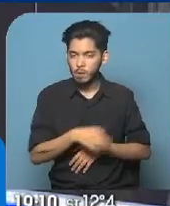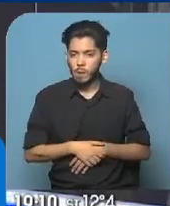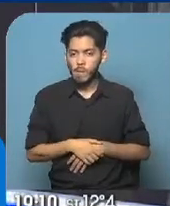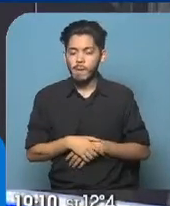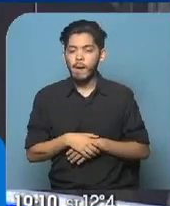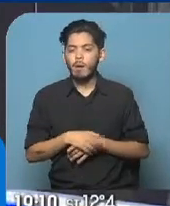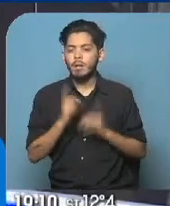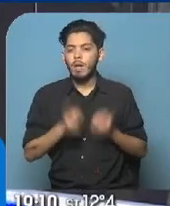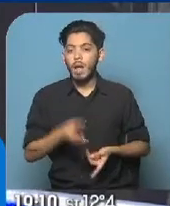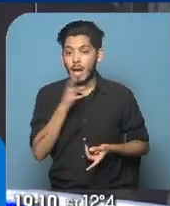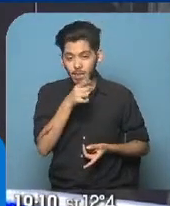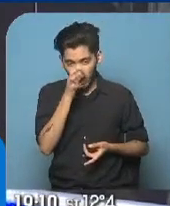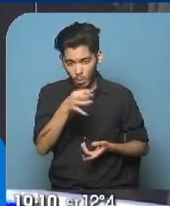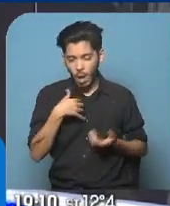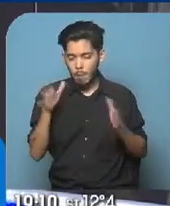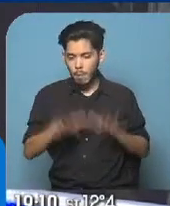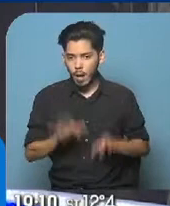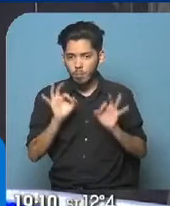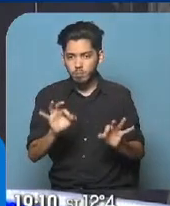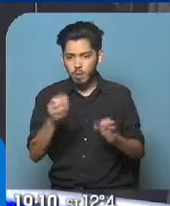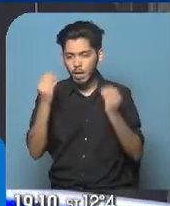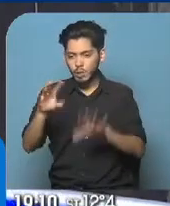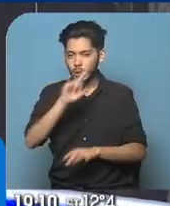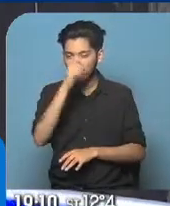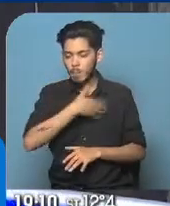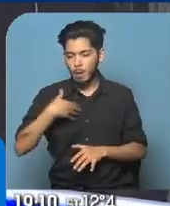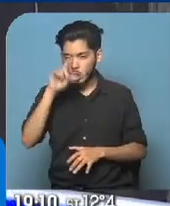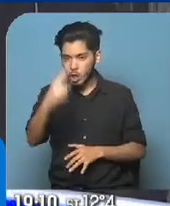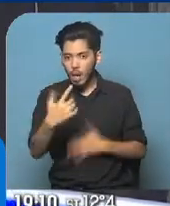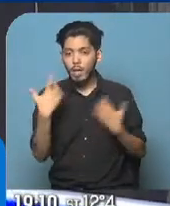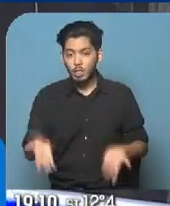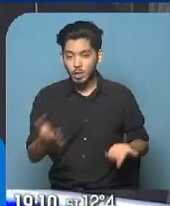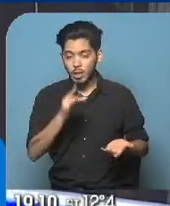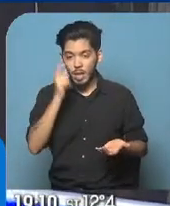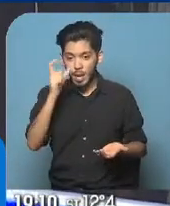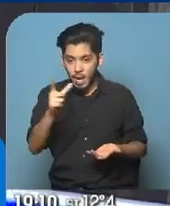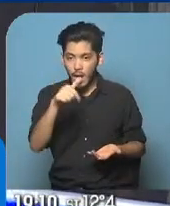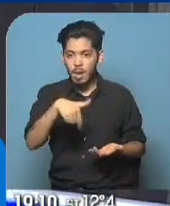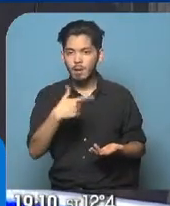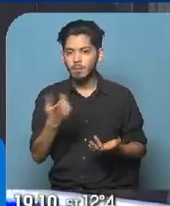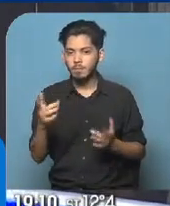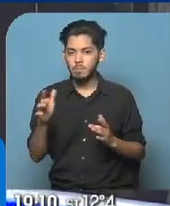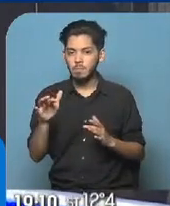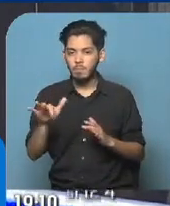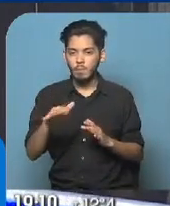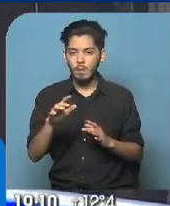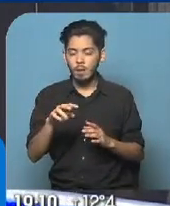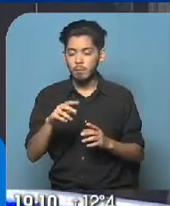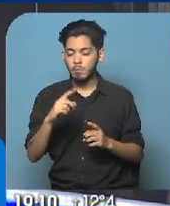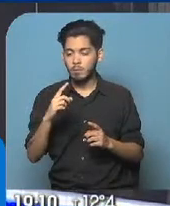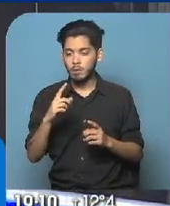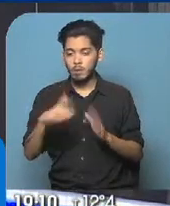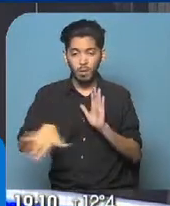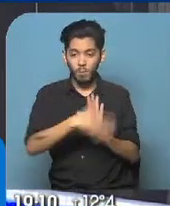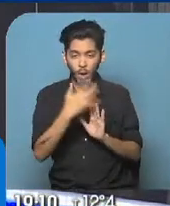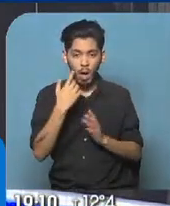y que yo todavía no se sentía preparada para dejar a mi mamá sola con lo cual daniel pegó la vuelta y se fue hablar con mi mamá le